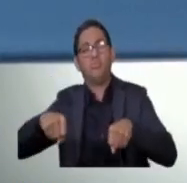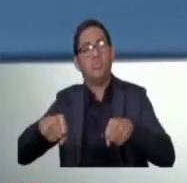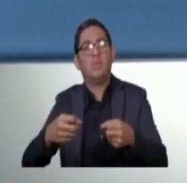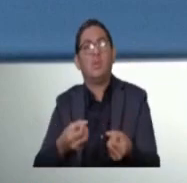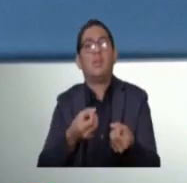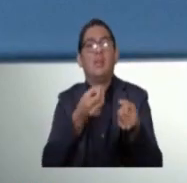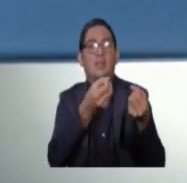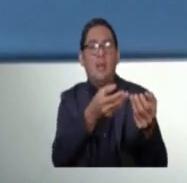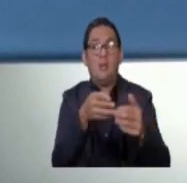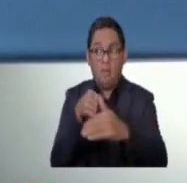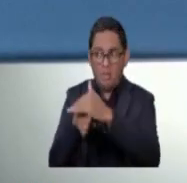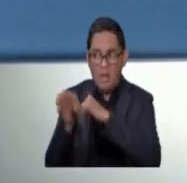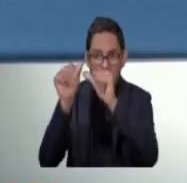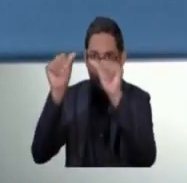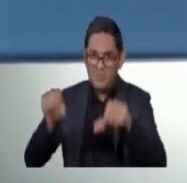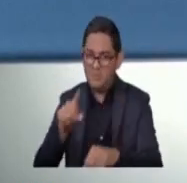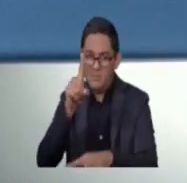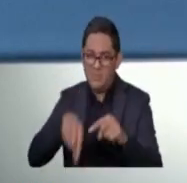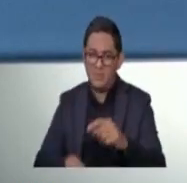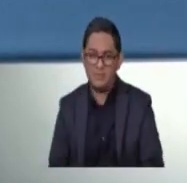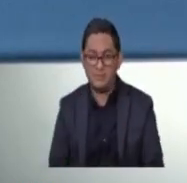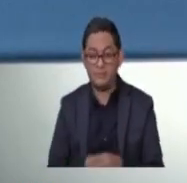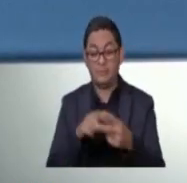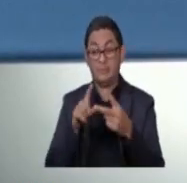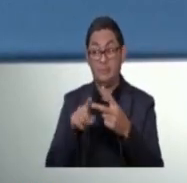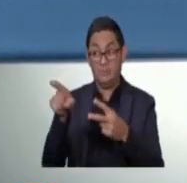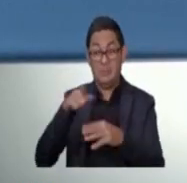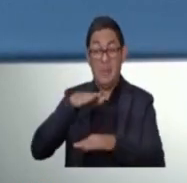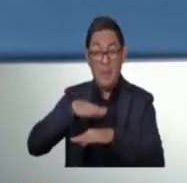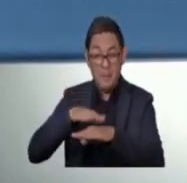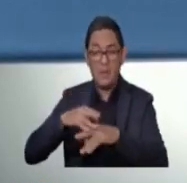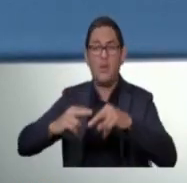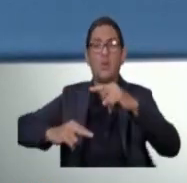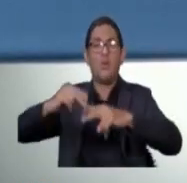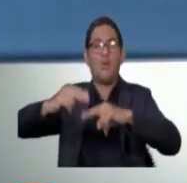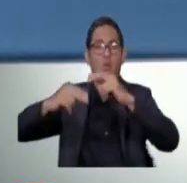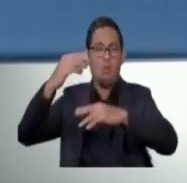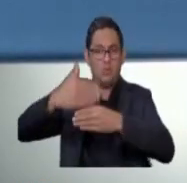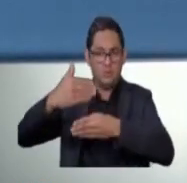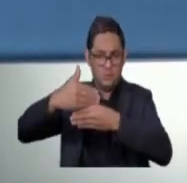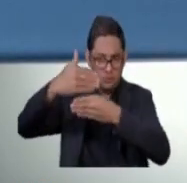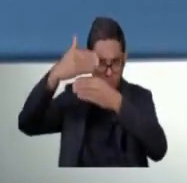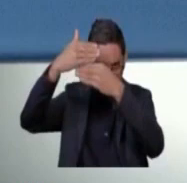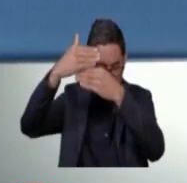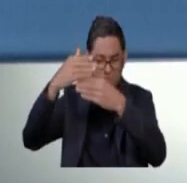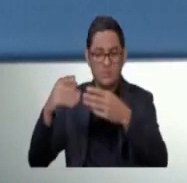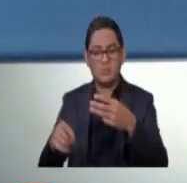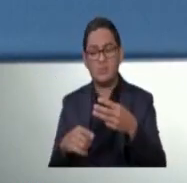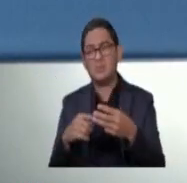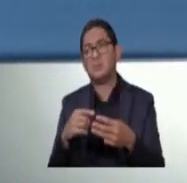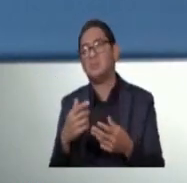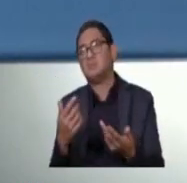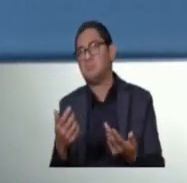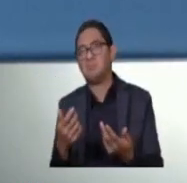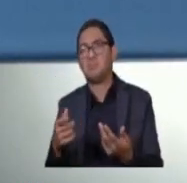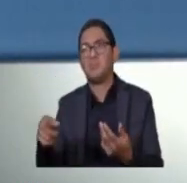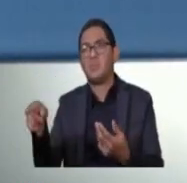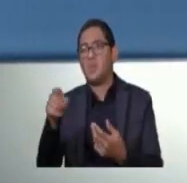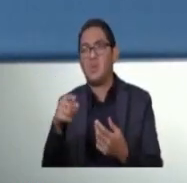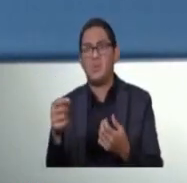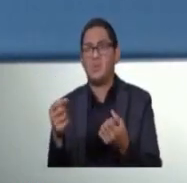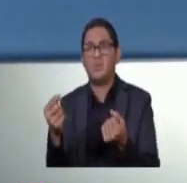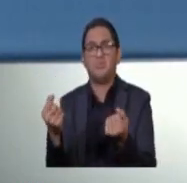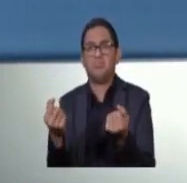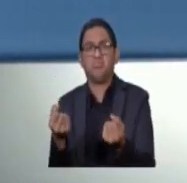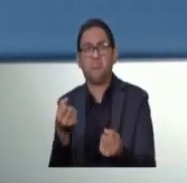de la industria de la construcción actividades relacionadas a la cadena de suministro